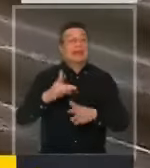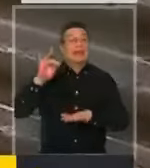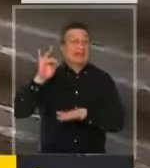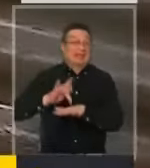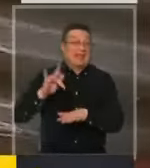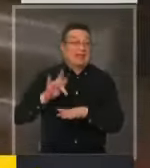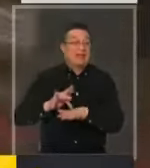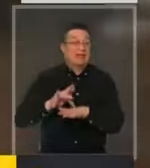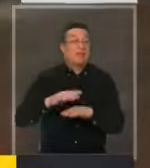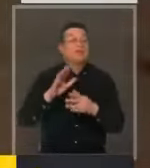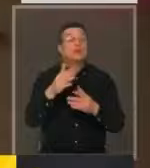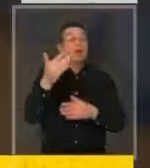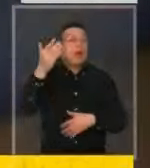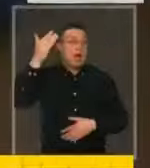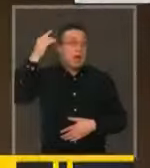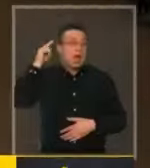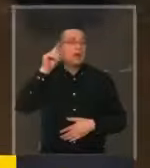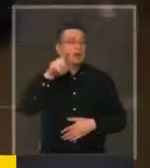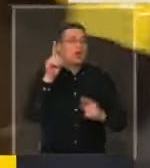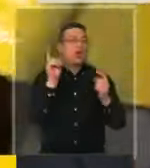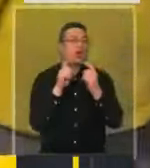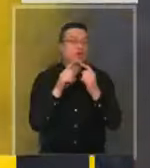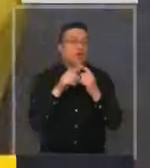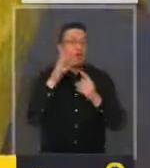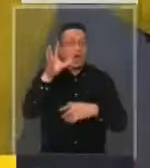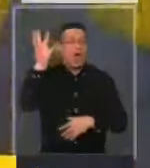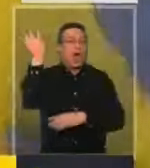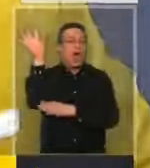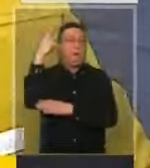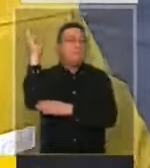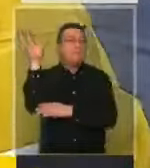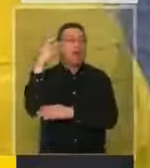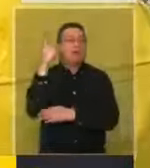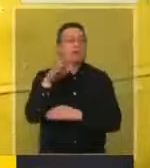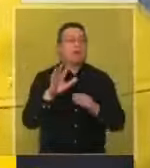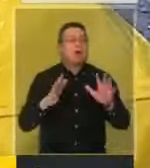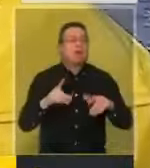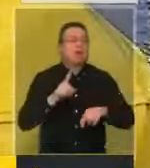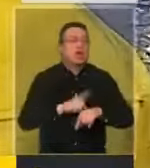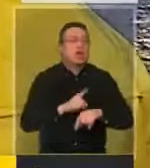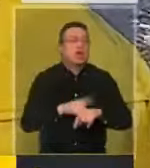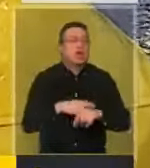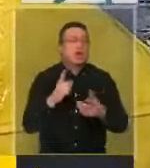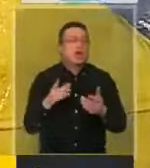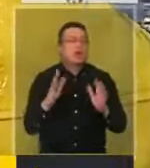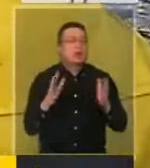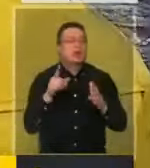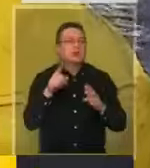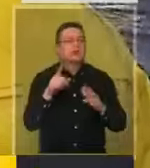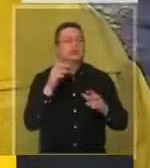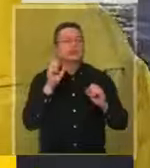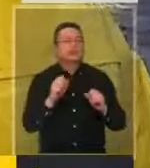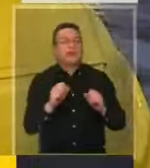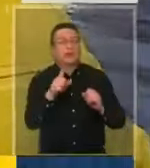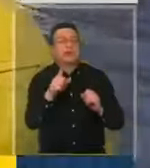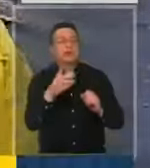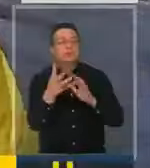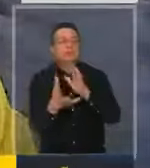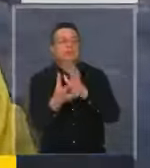cuánto usted tuvo contacto con esa ambulancia, con el personal de salud? Más o menos, ¿en cuánto más podrían llegar ahí a sacarla del